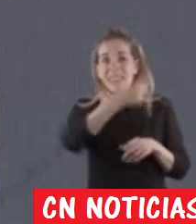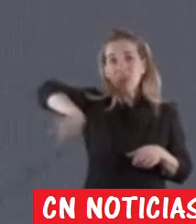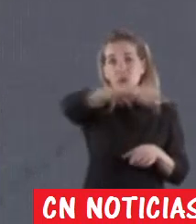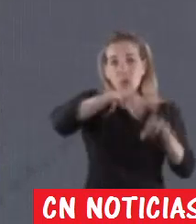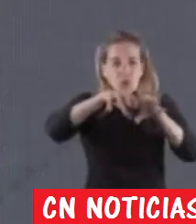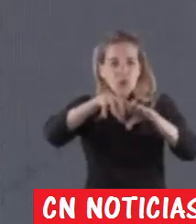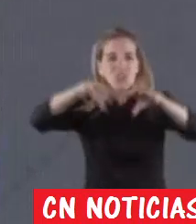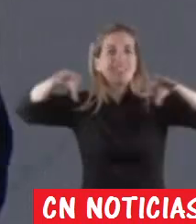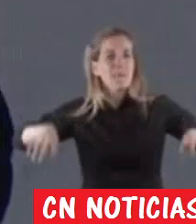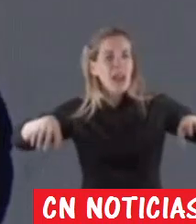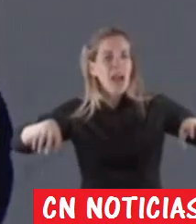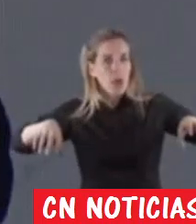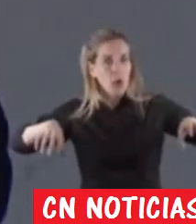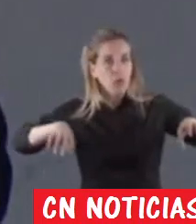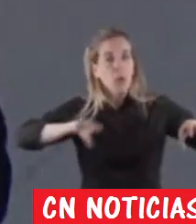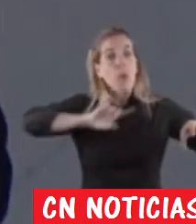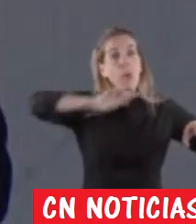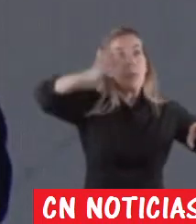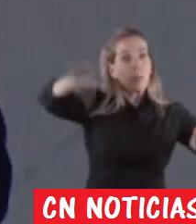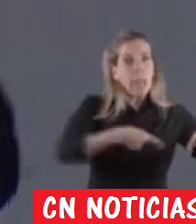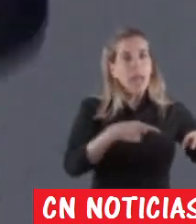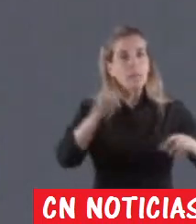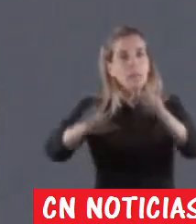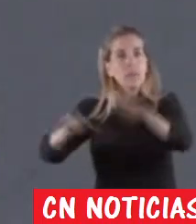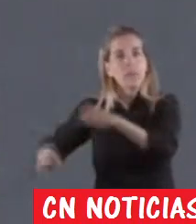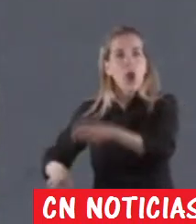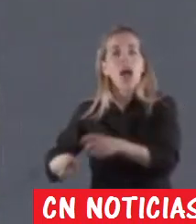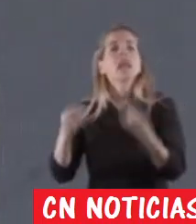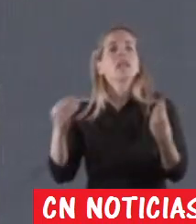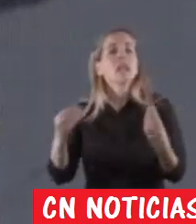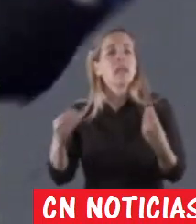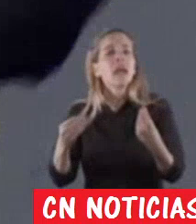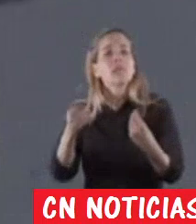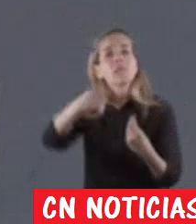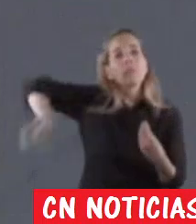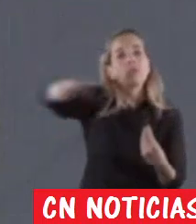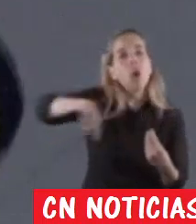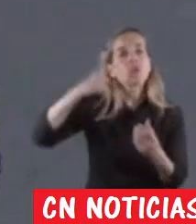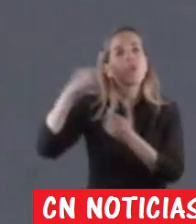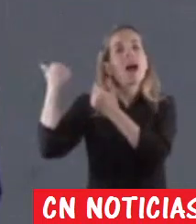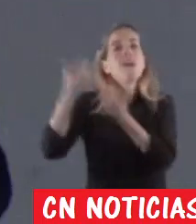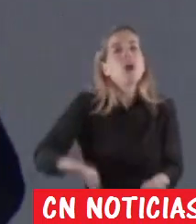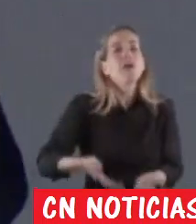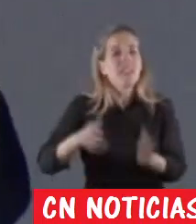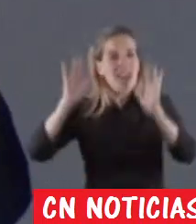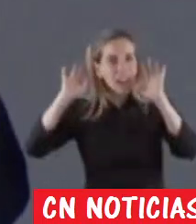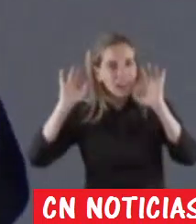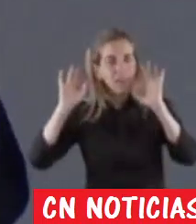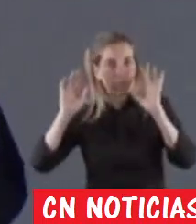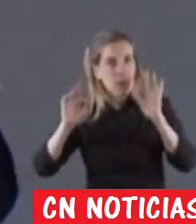dividimos aparecen los otros, que son los que tienden el puente, pero se